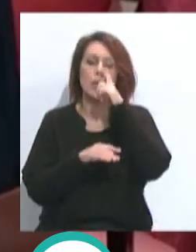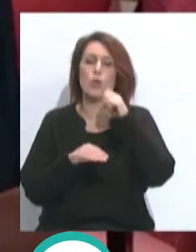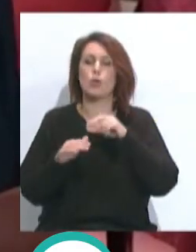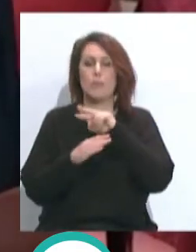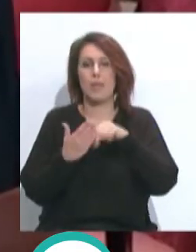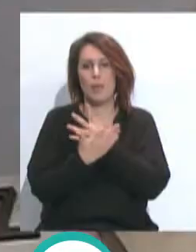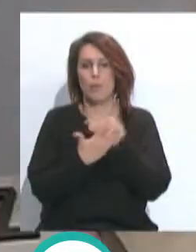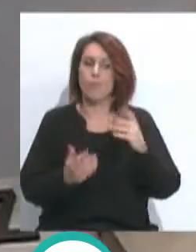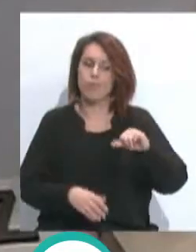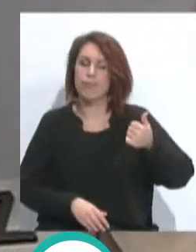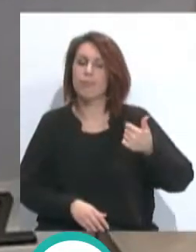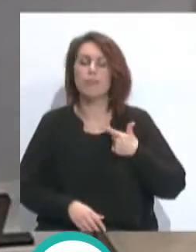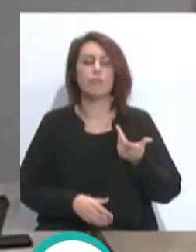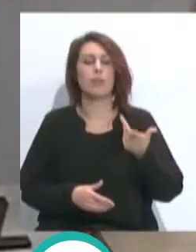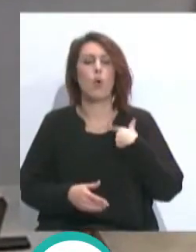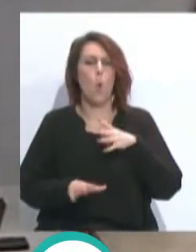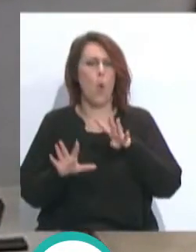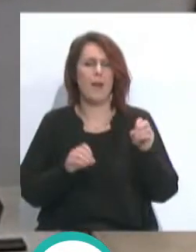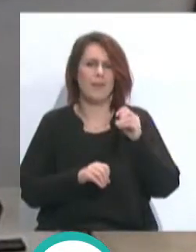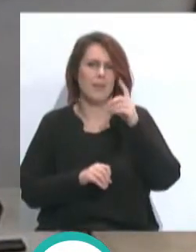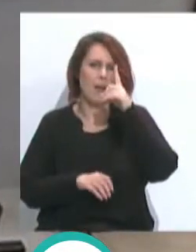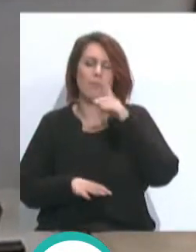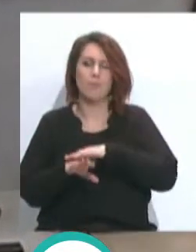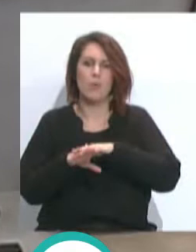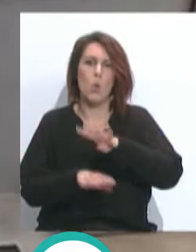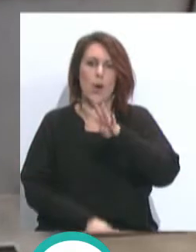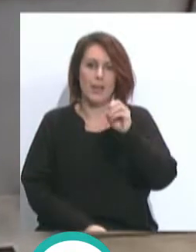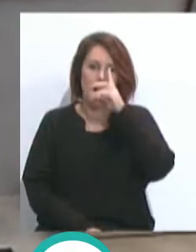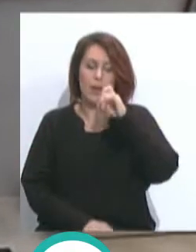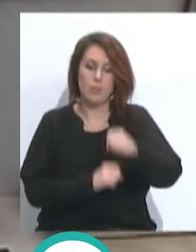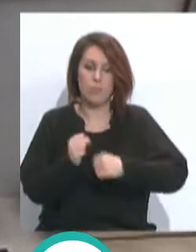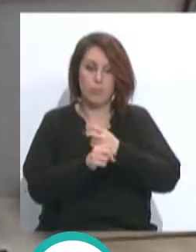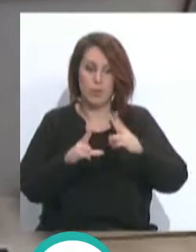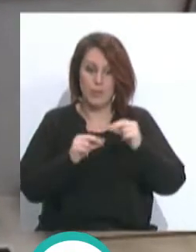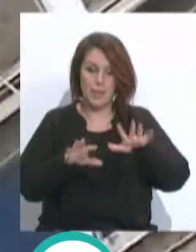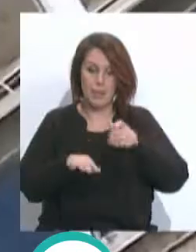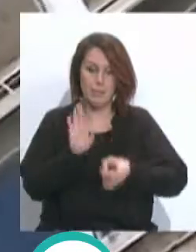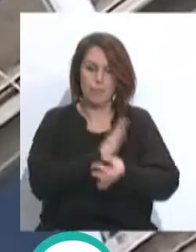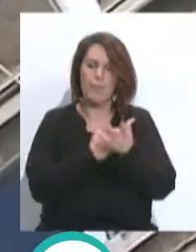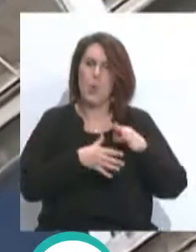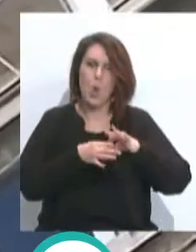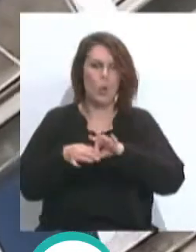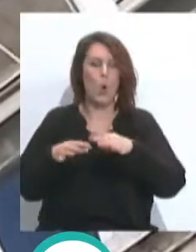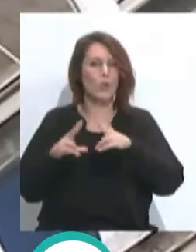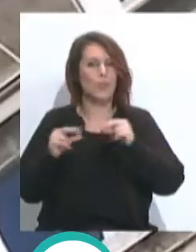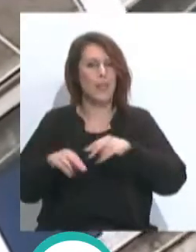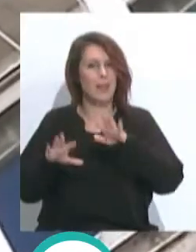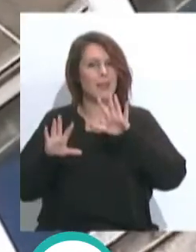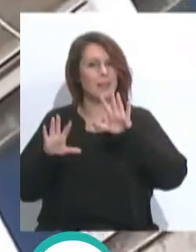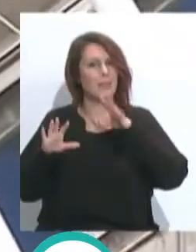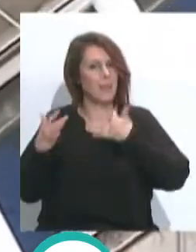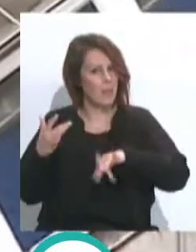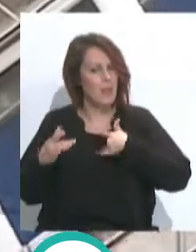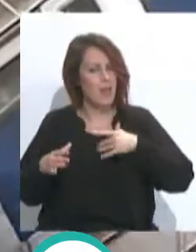2019, se ha destacado los 40 años de la creación de la UCA y su vinculación académica e histórica con la Universidad de Sevilla, a